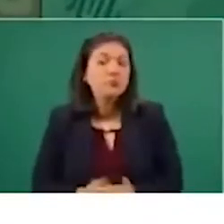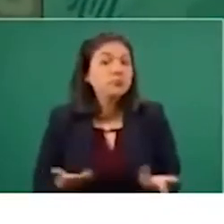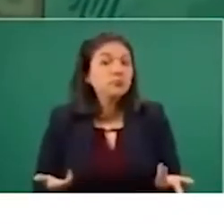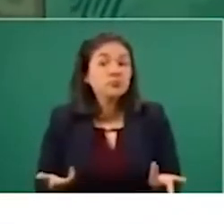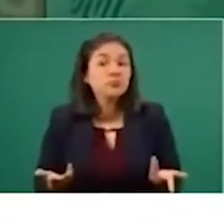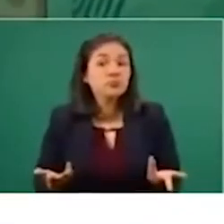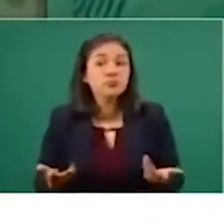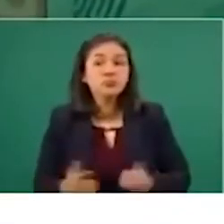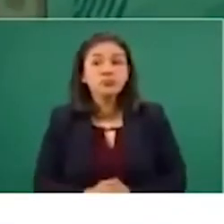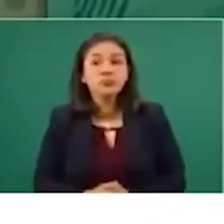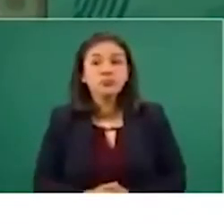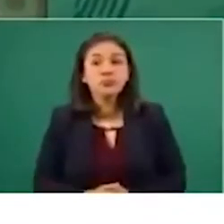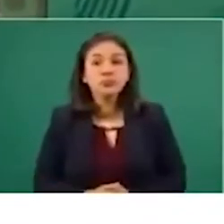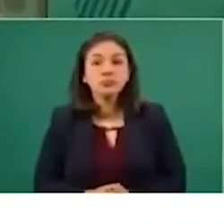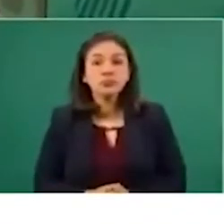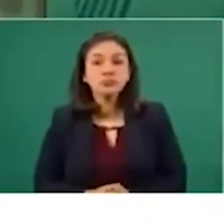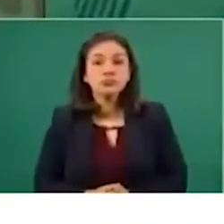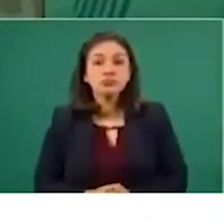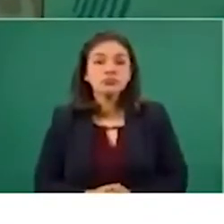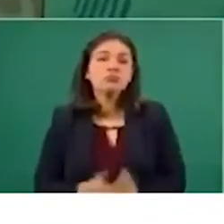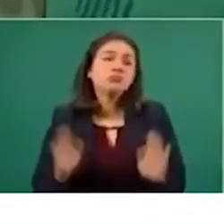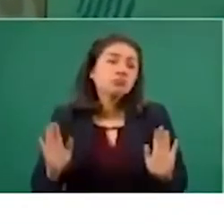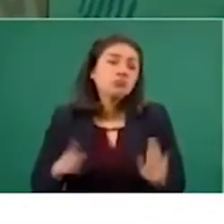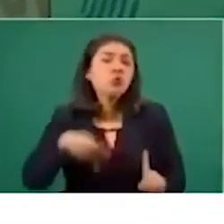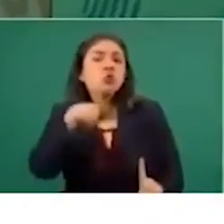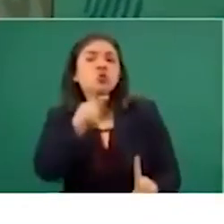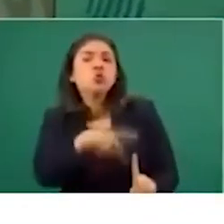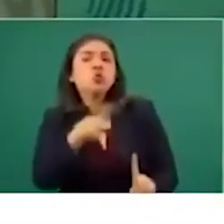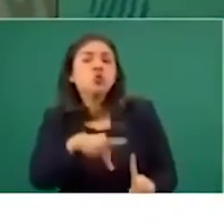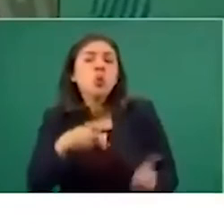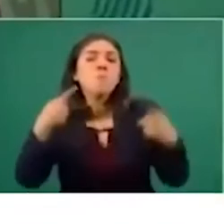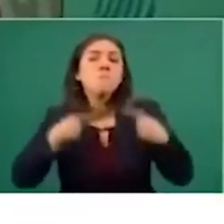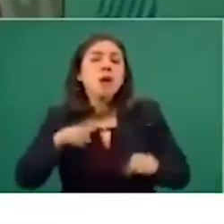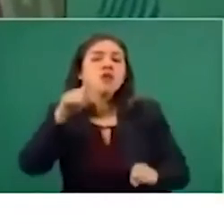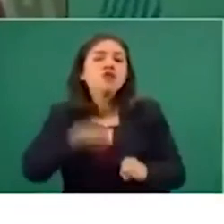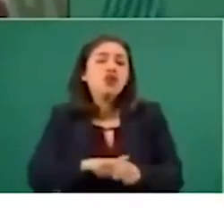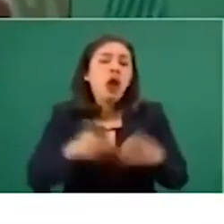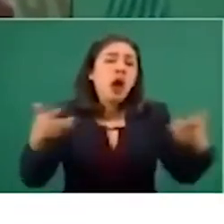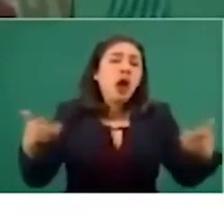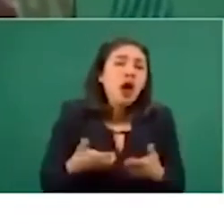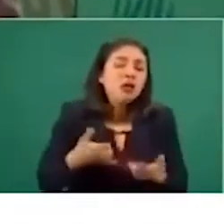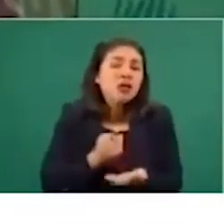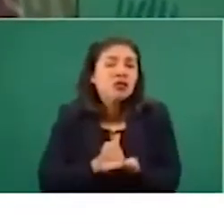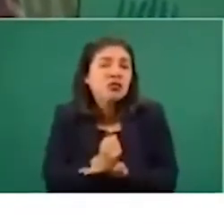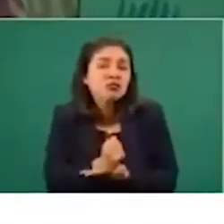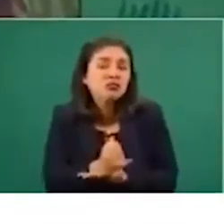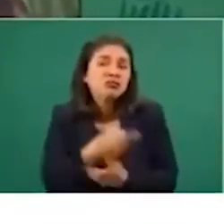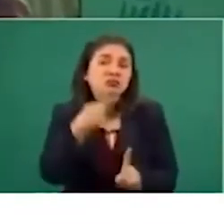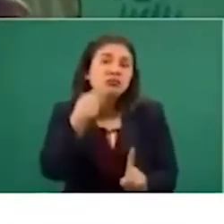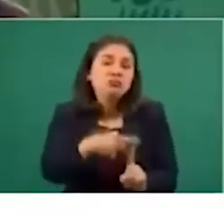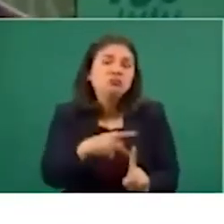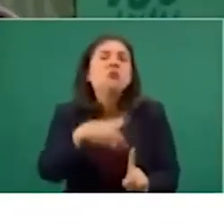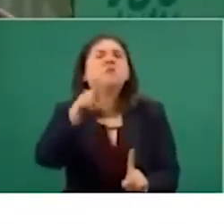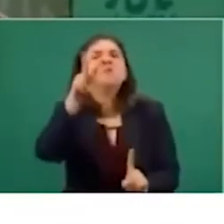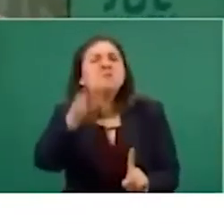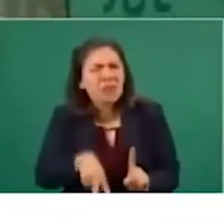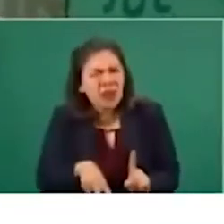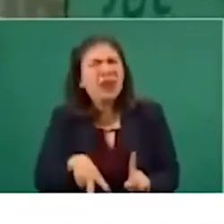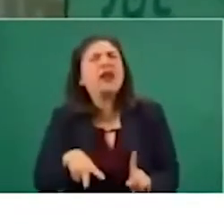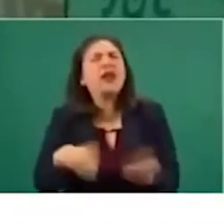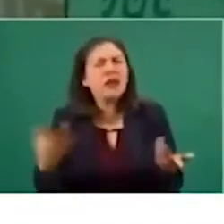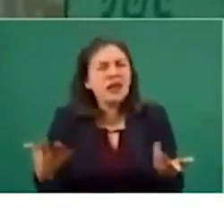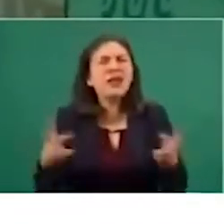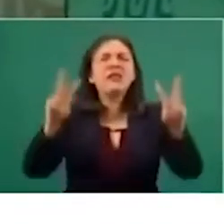ya su situación en lo personal, aunque sí es un asunto